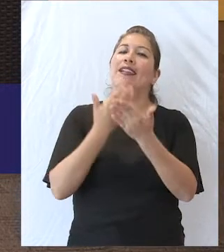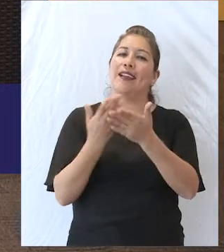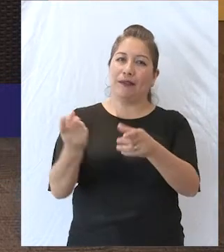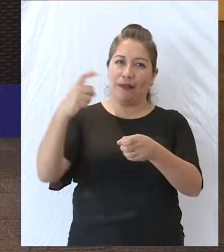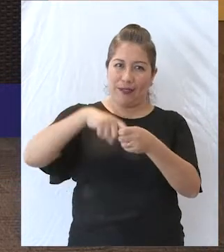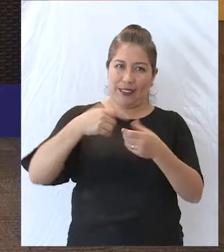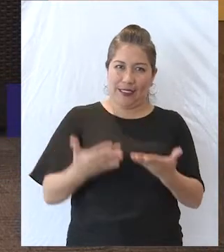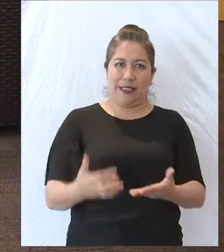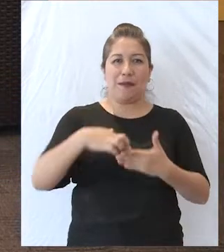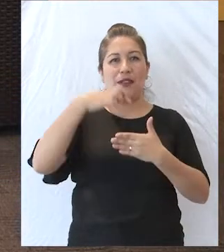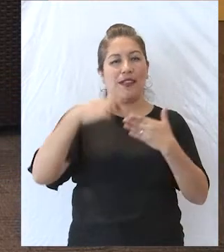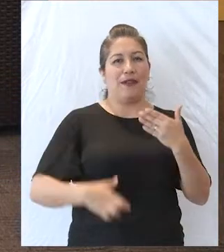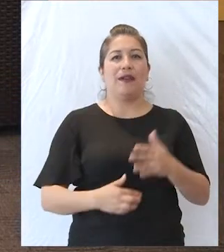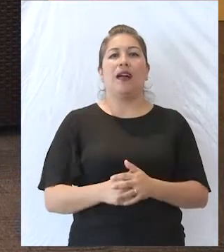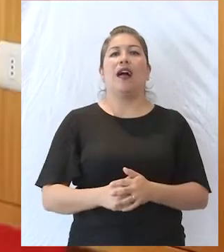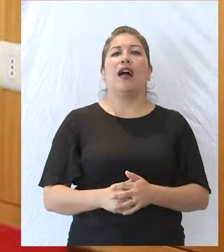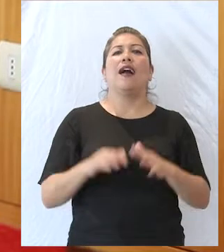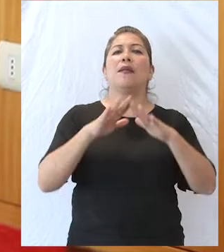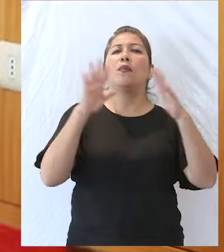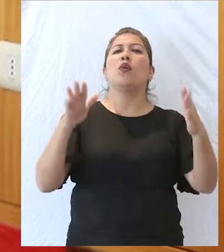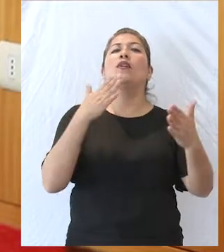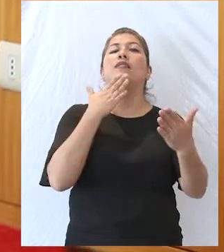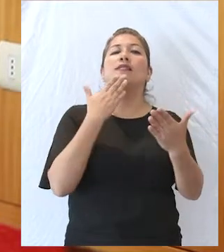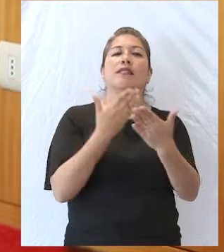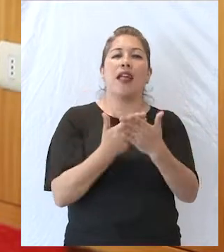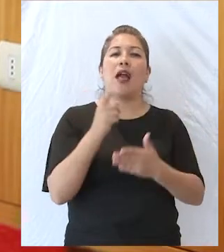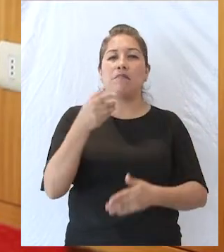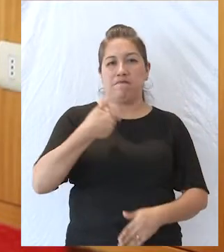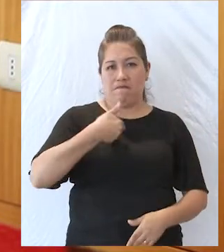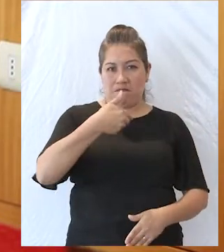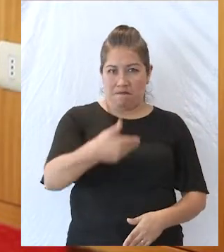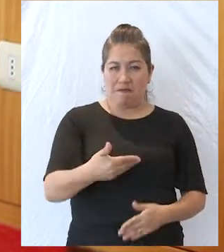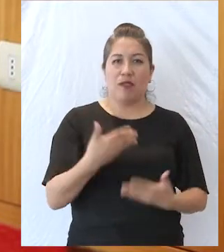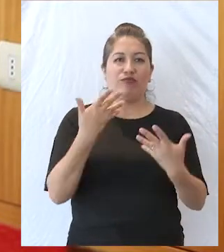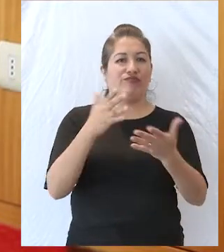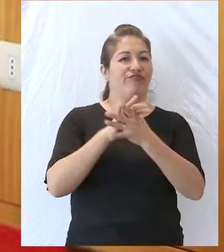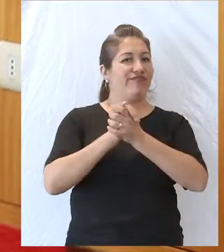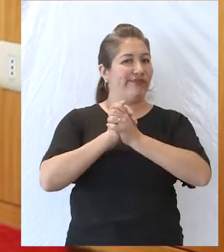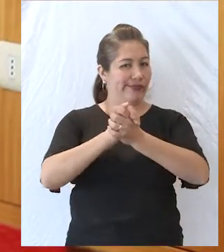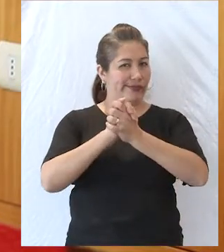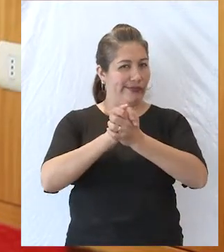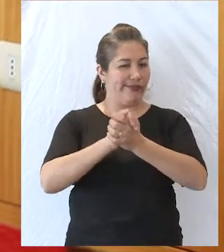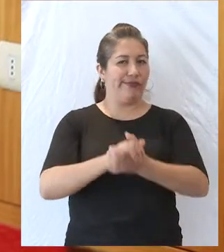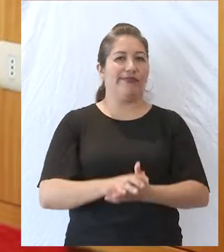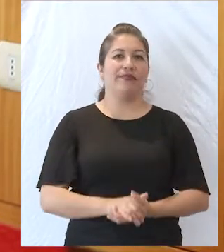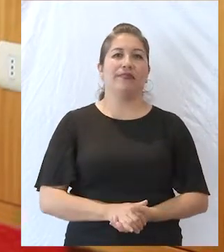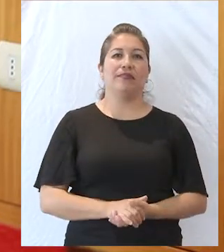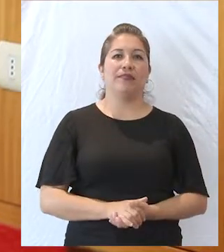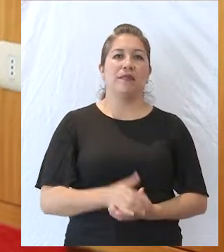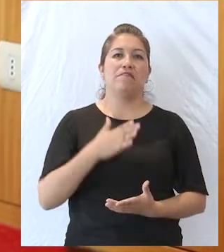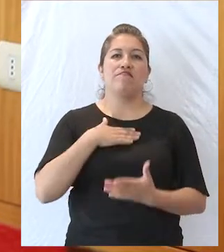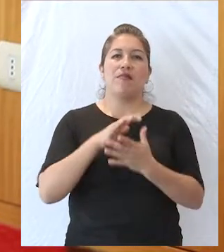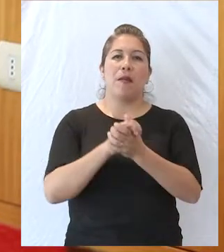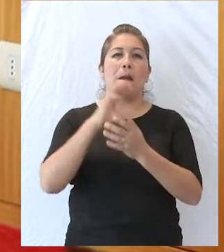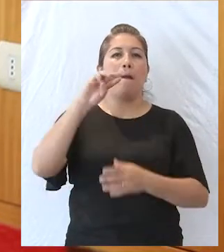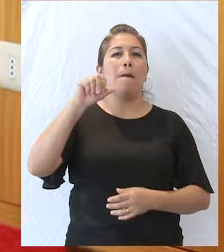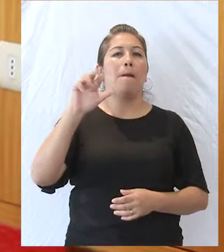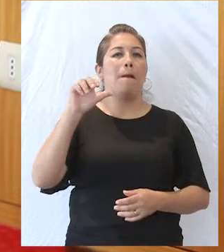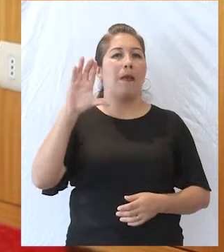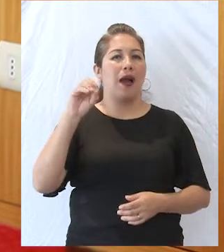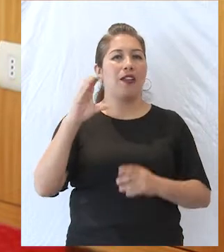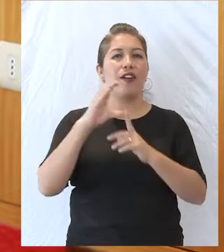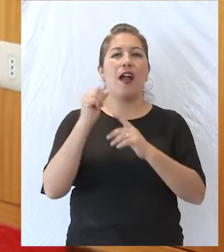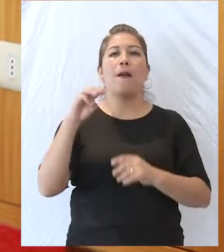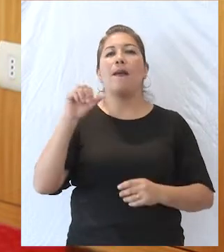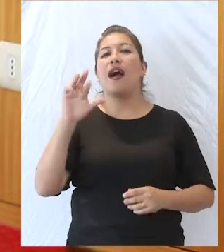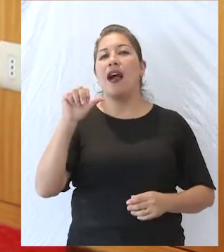Doctor, gracias por estar en este programa. Muchísimas gracias por la invitación. Un saludo a mi